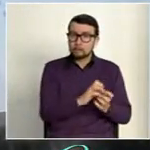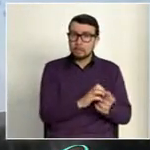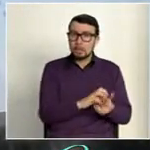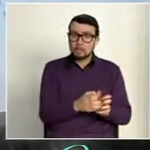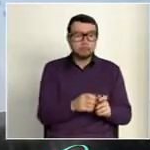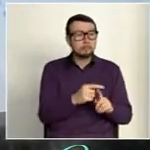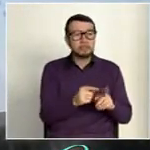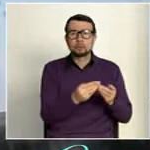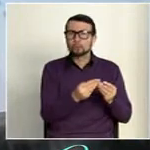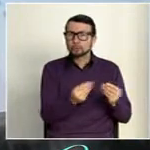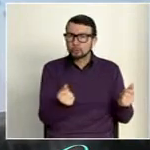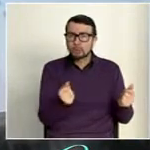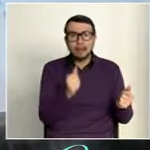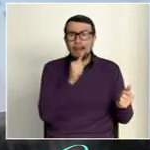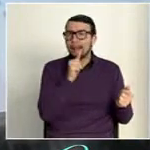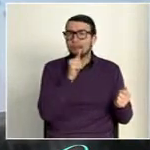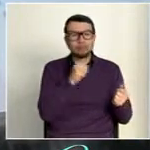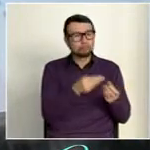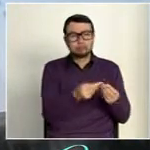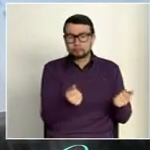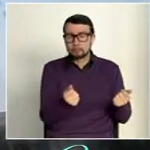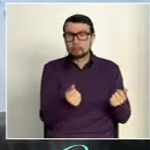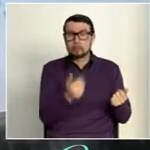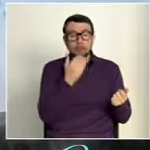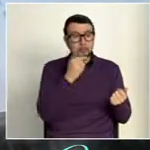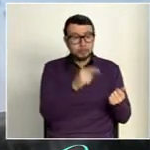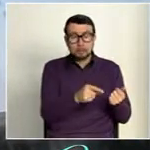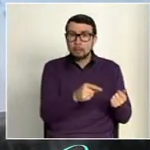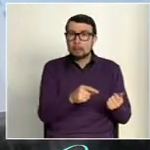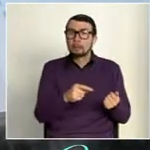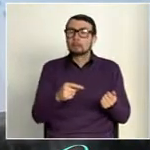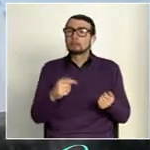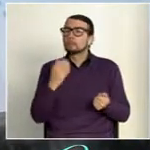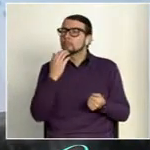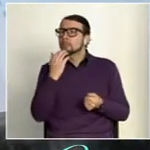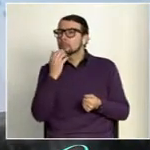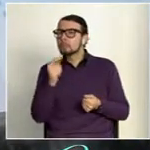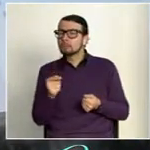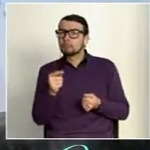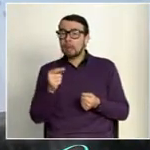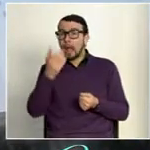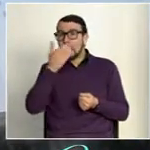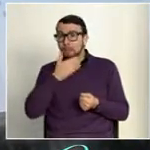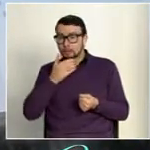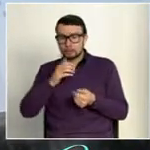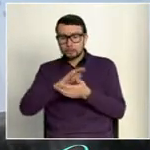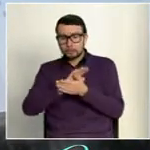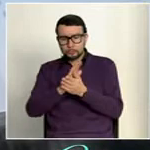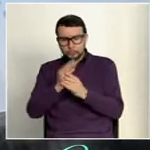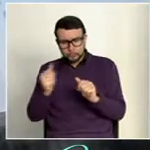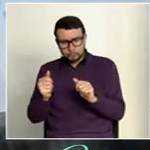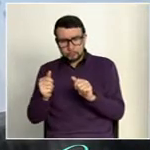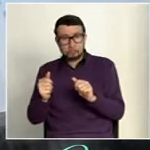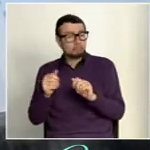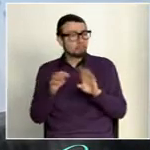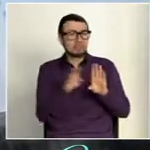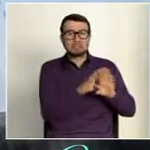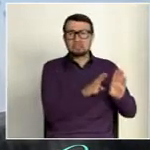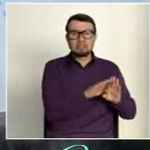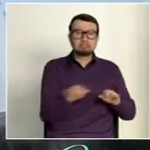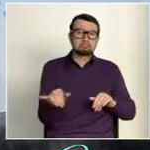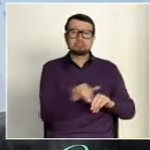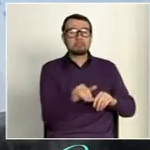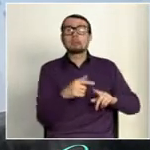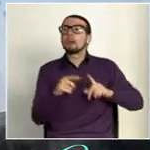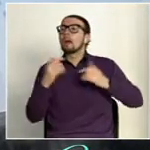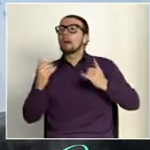agua. O sea que una vez que nosotros deshidratamos una fruta, tiene todas las propiedades igual que fruto seco. Pero estamos en trópico,